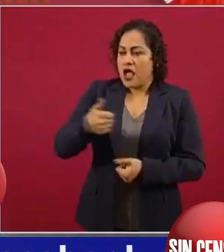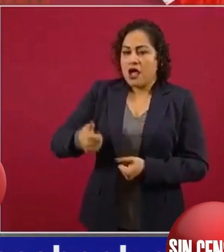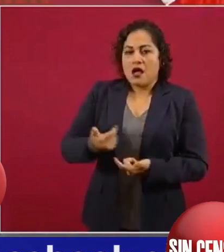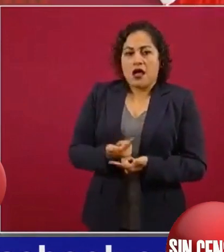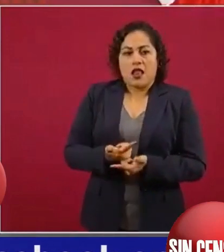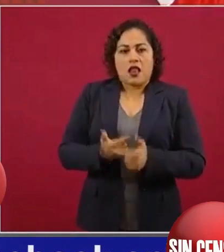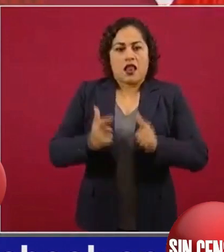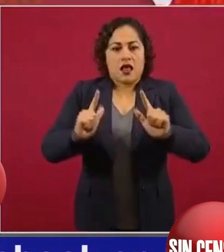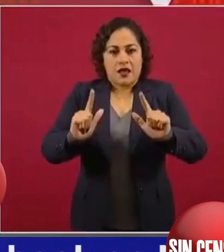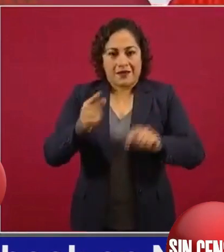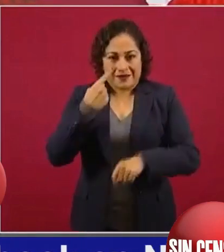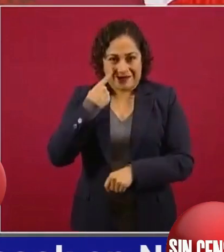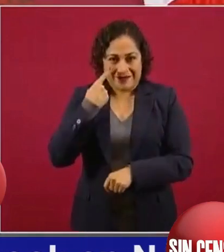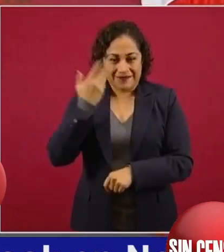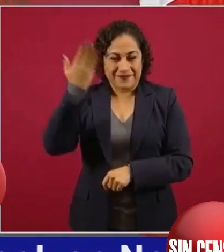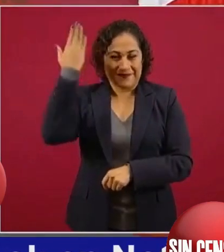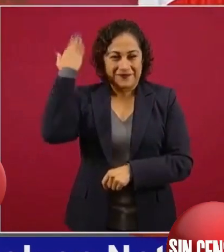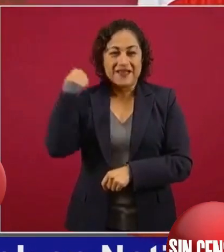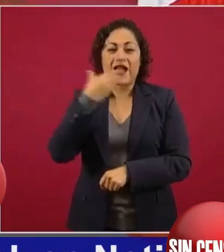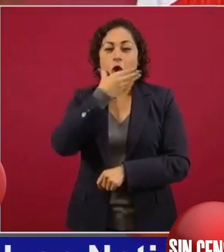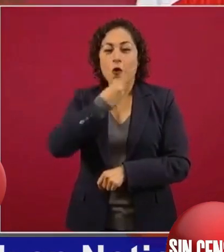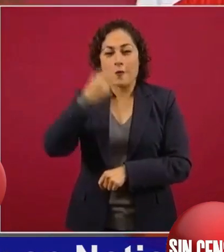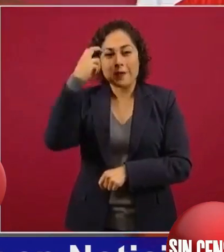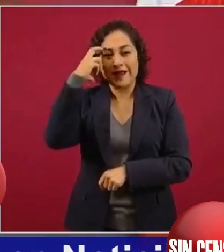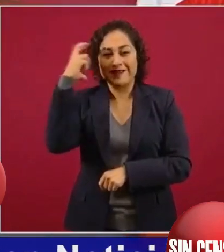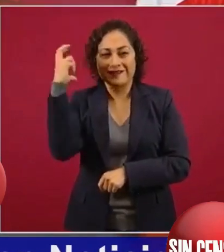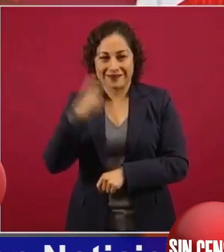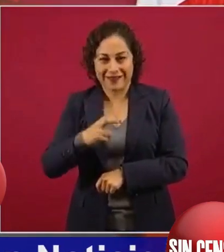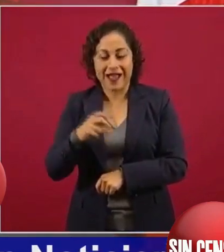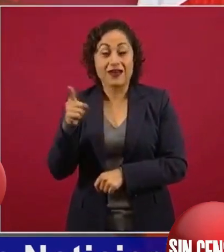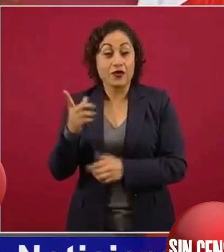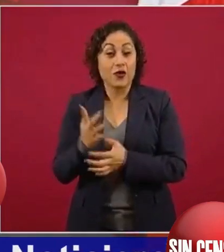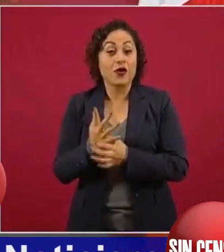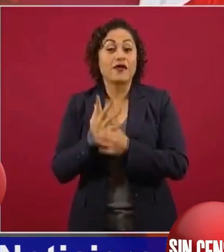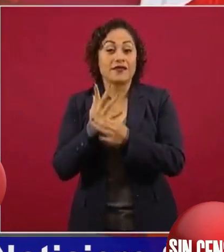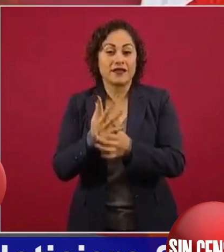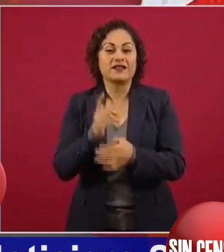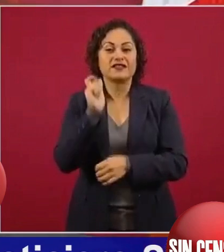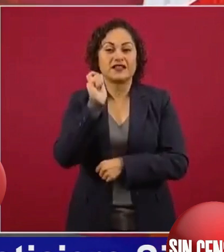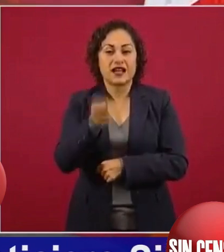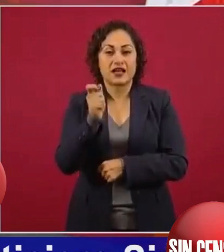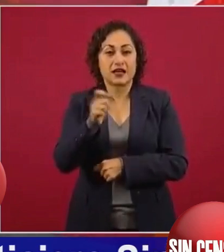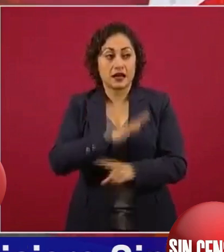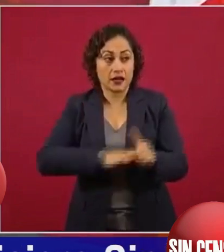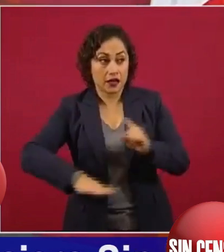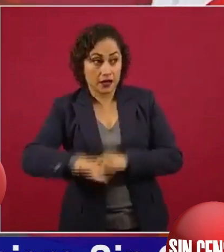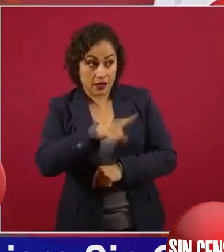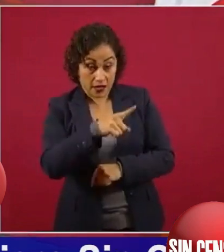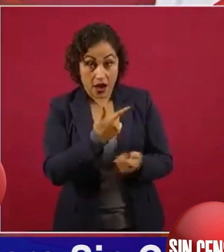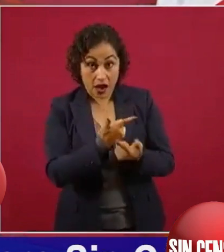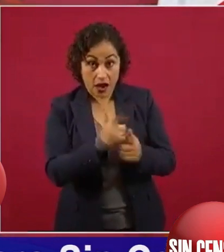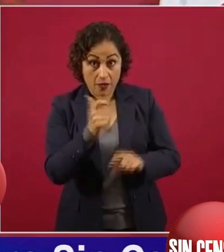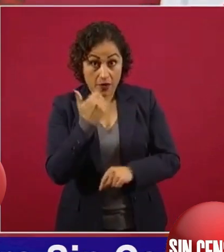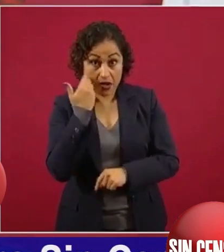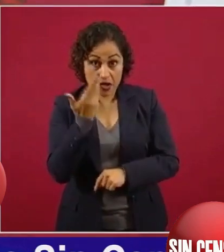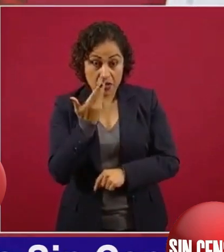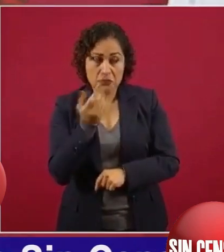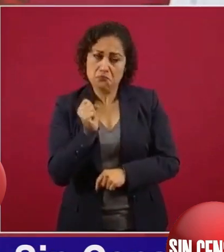Decía Hidalgo, el pueblo que quiere ser libre lo será.